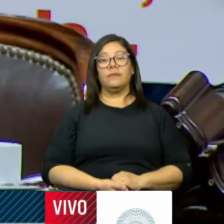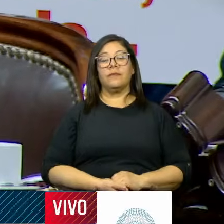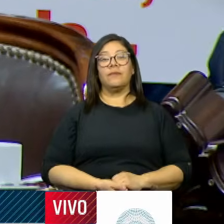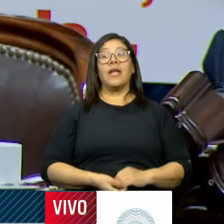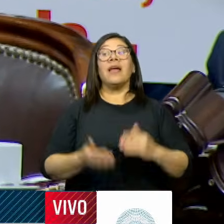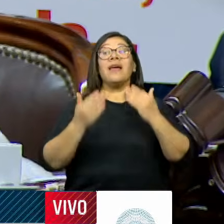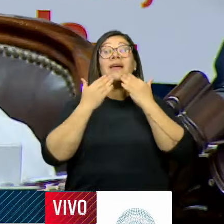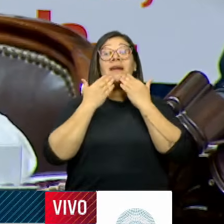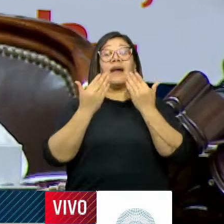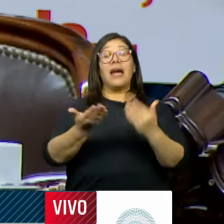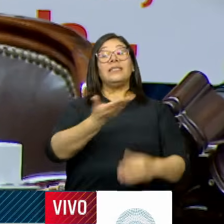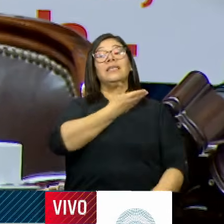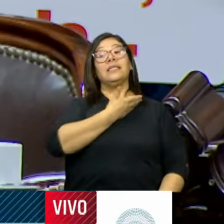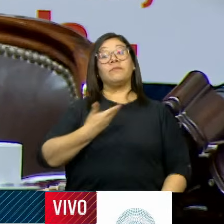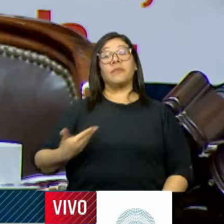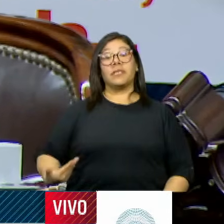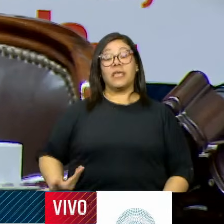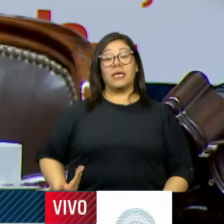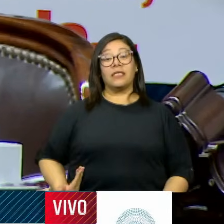Gracias, presidente.